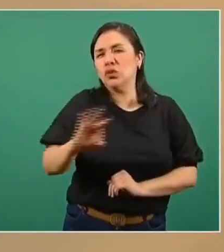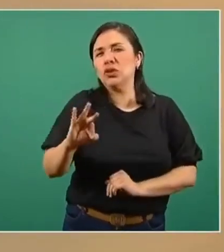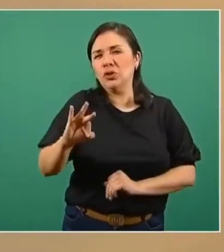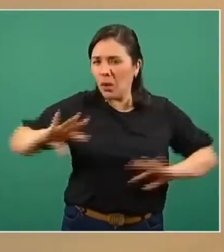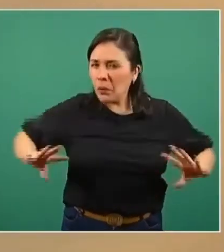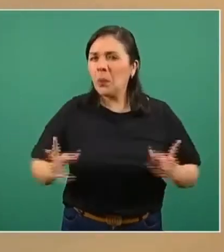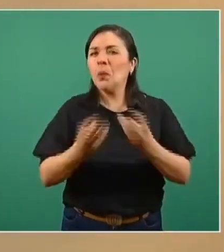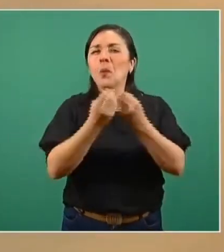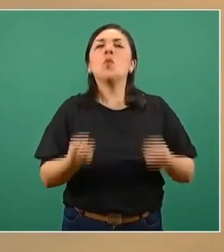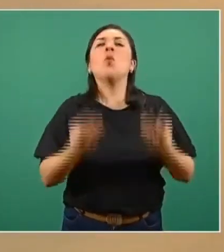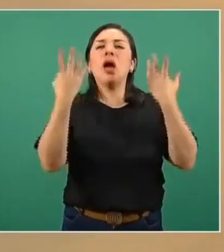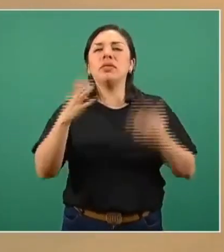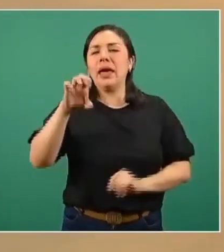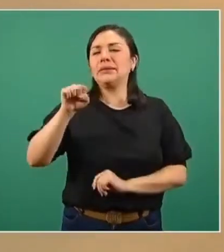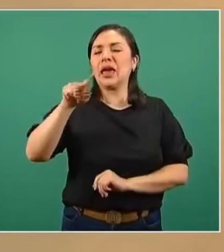de todas las